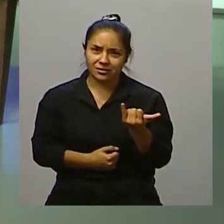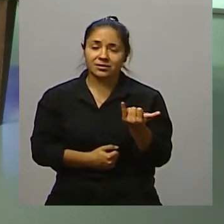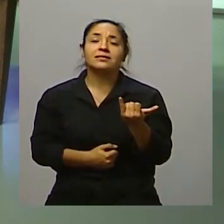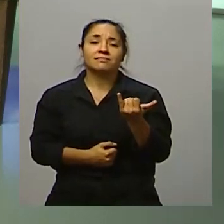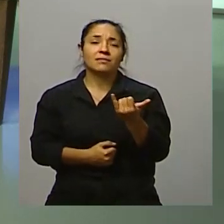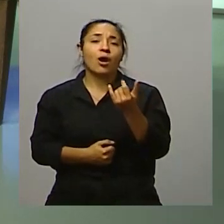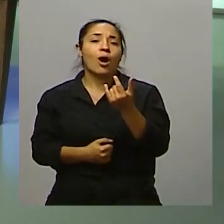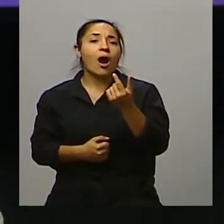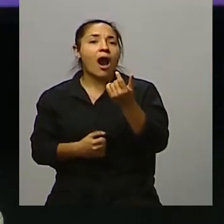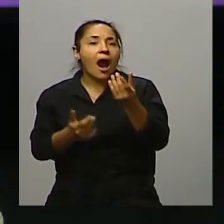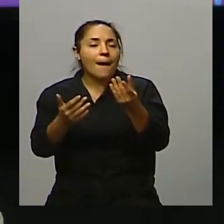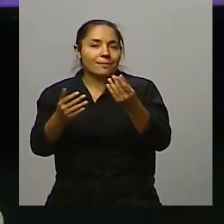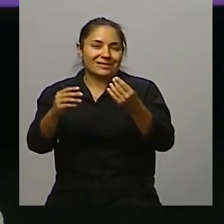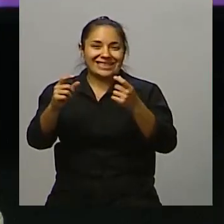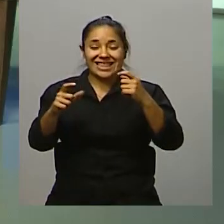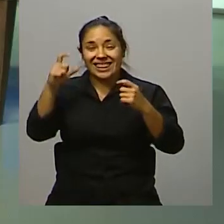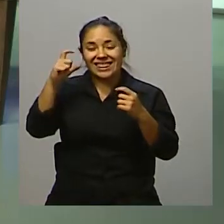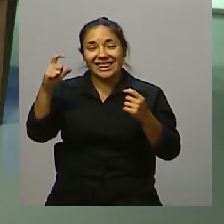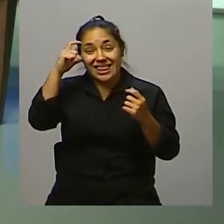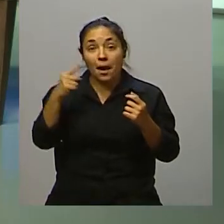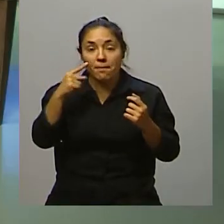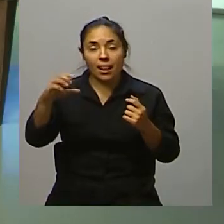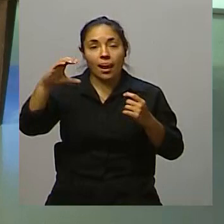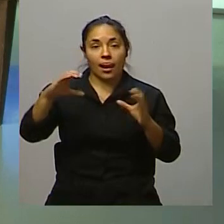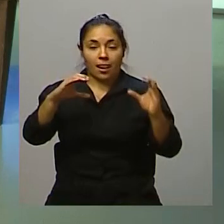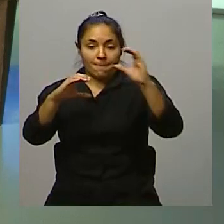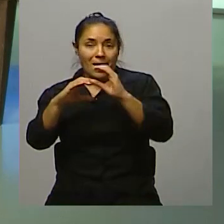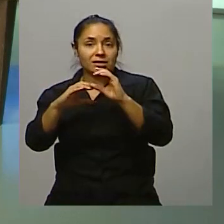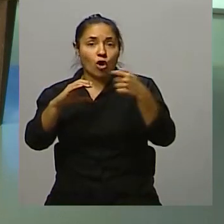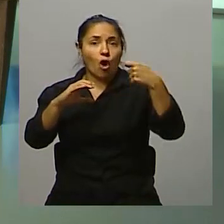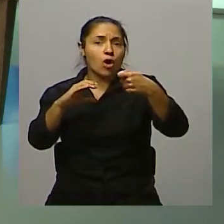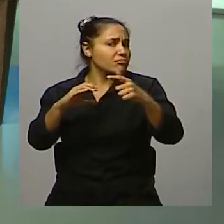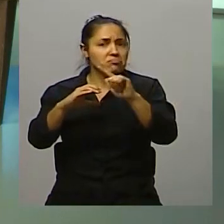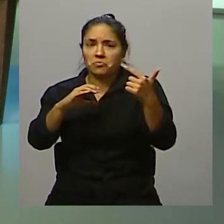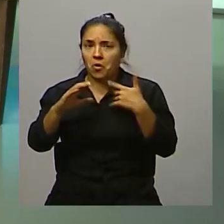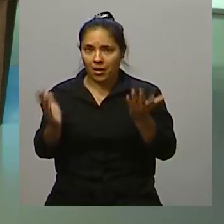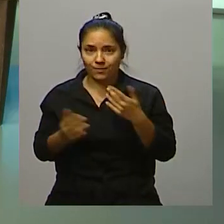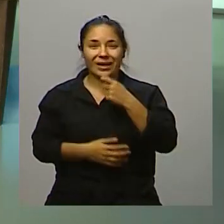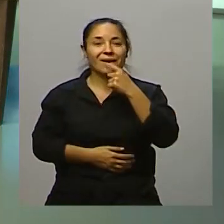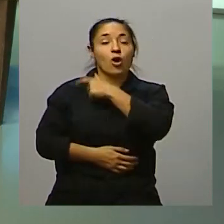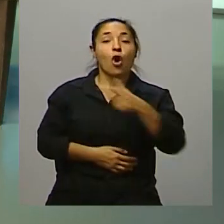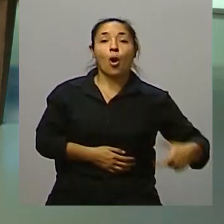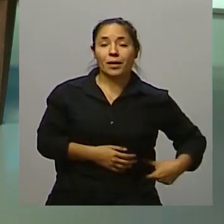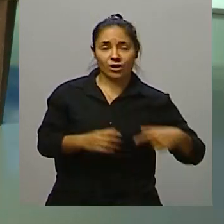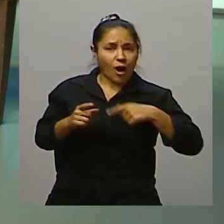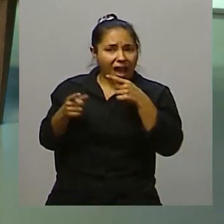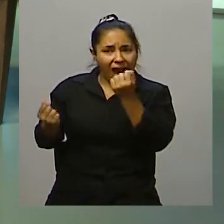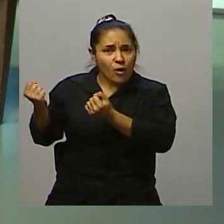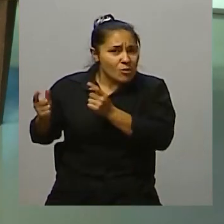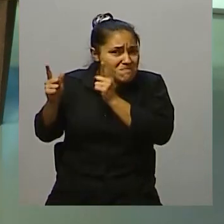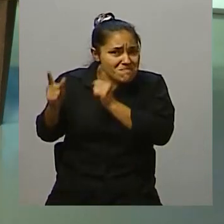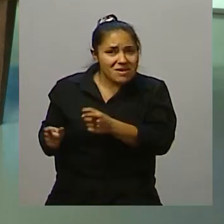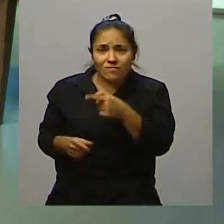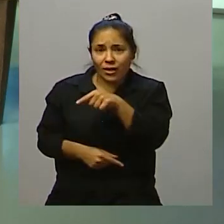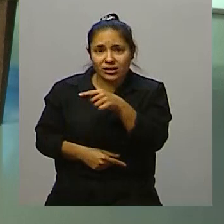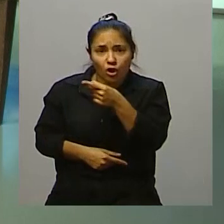precio de los $10.000. ¿Sí? Ahora, si el Estado va a comprar ese mismo vehículo, lo estamos comprando todos y tiene que